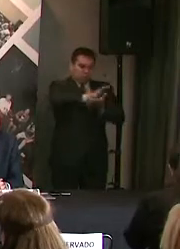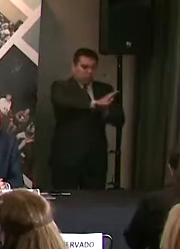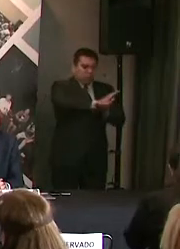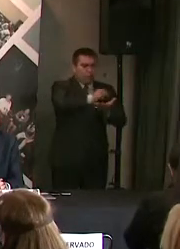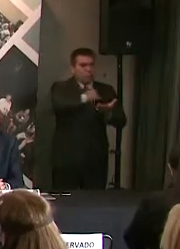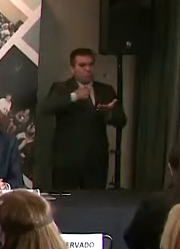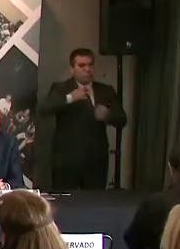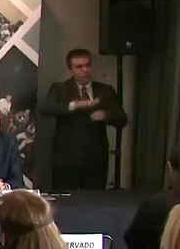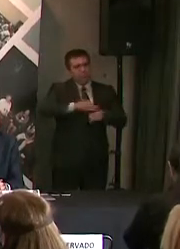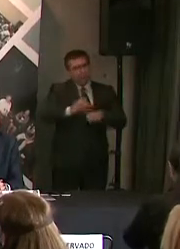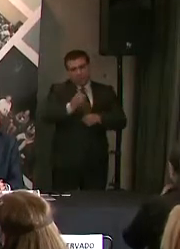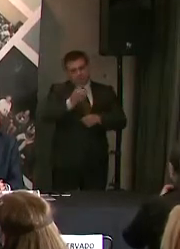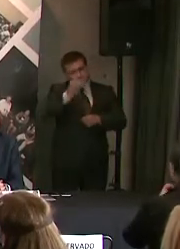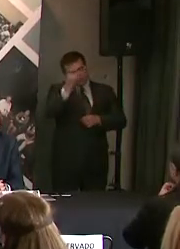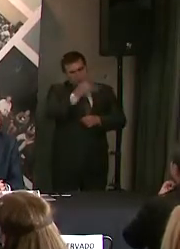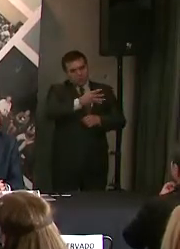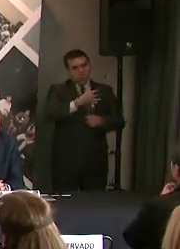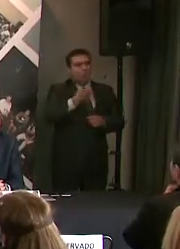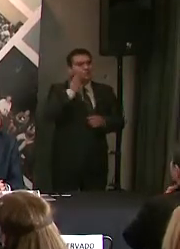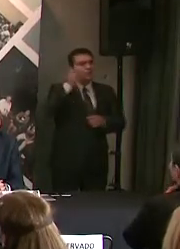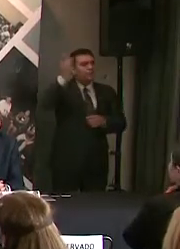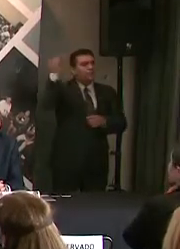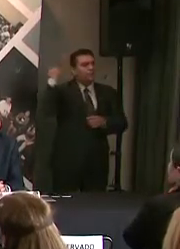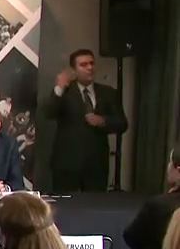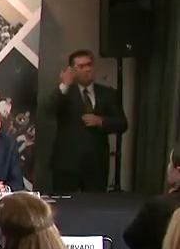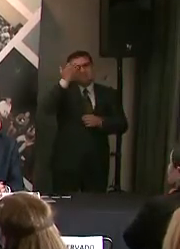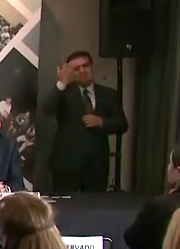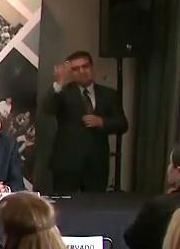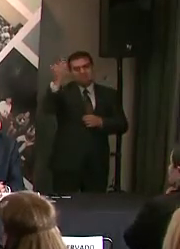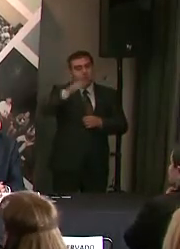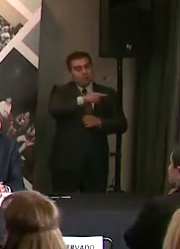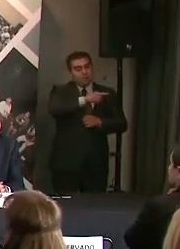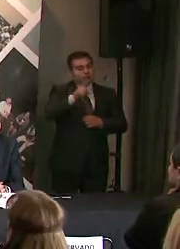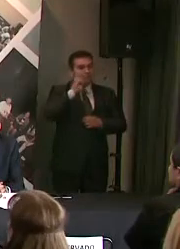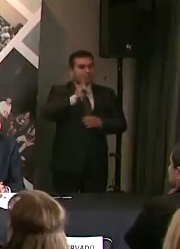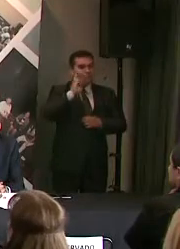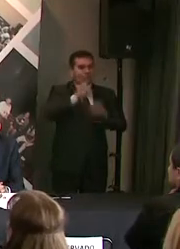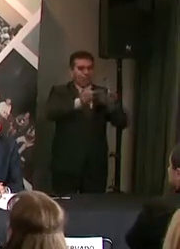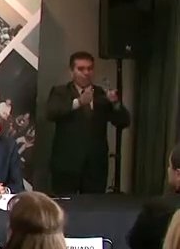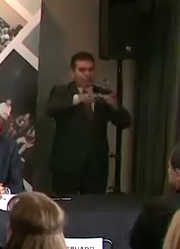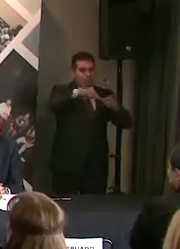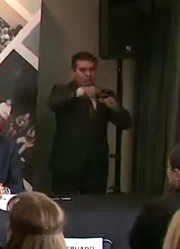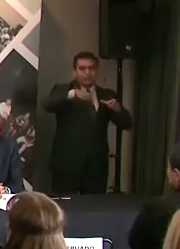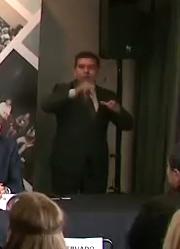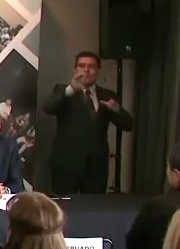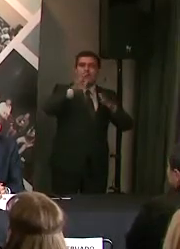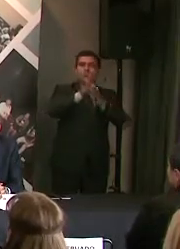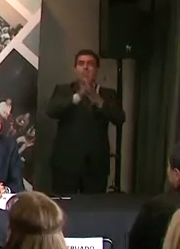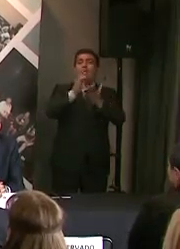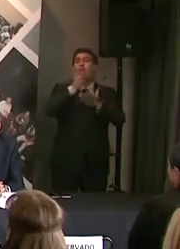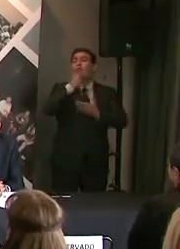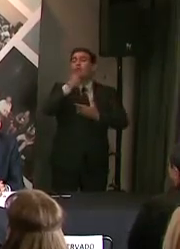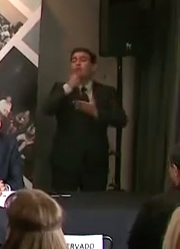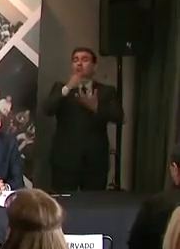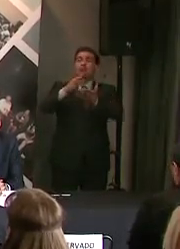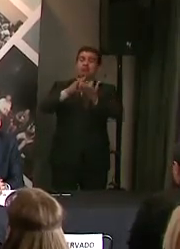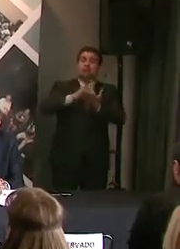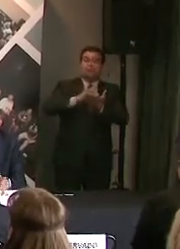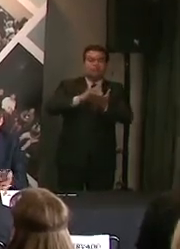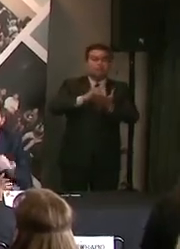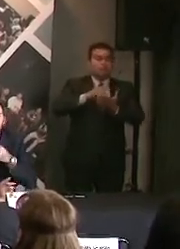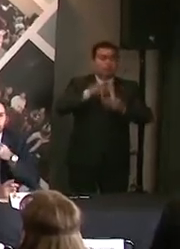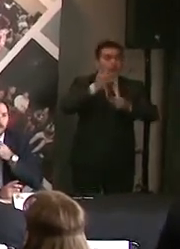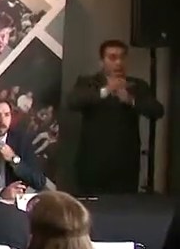tiempo en que las mujeres pidieron a los hombres activistas que las apoyaran. Esta vez lo haremos